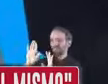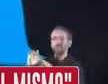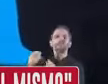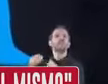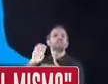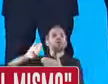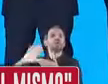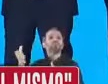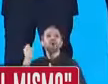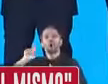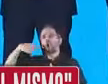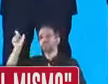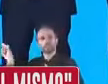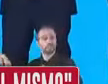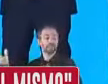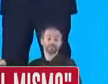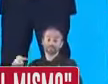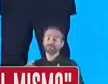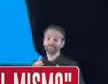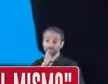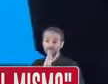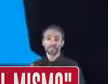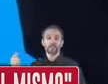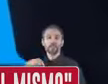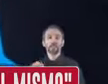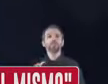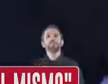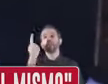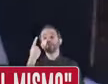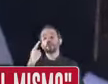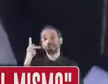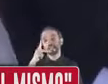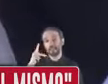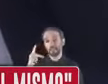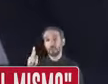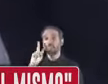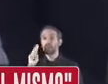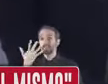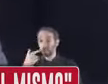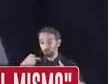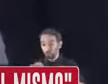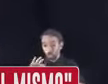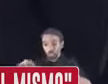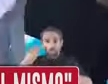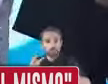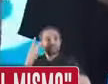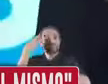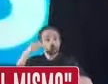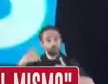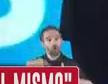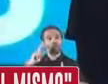otros la primera reestructuración la hizo néstor en el 2005 y la otra la hice yo en el 2010 nuestra